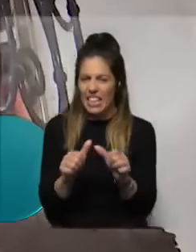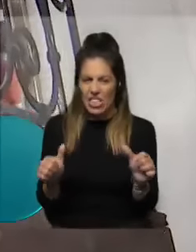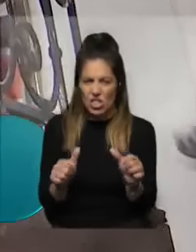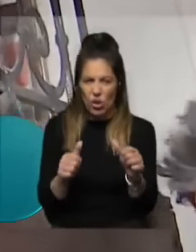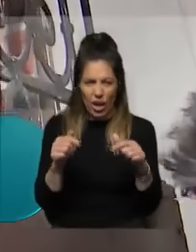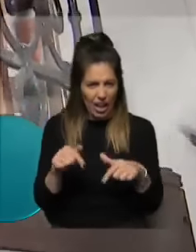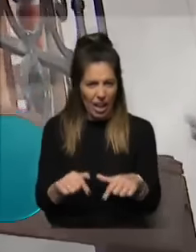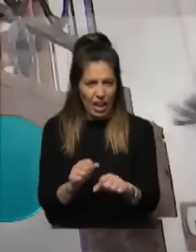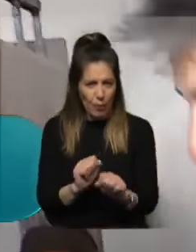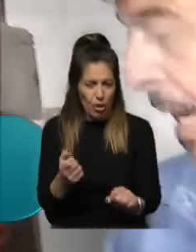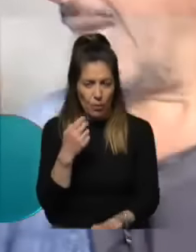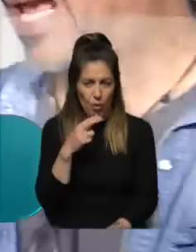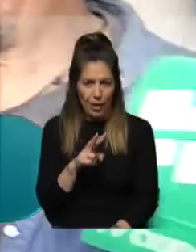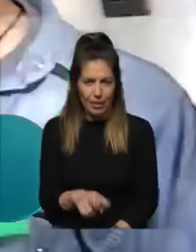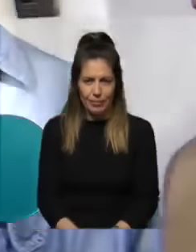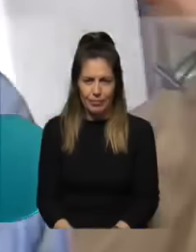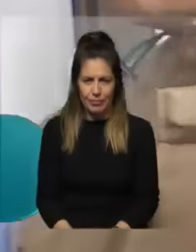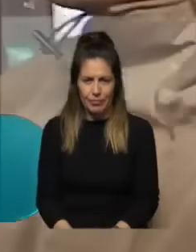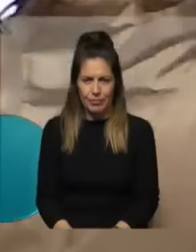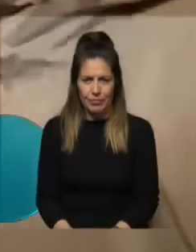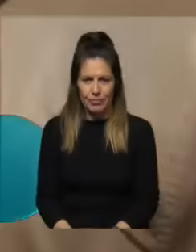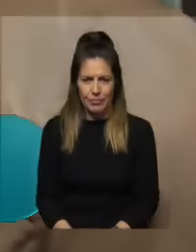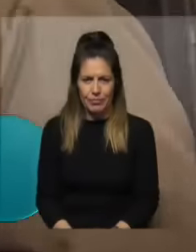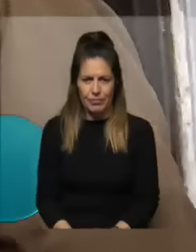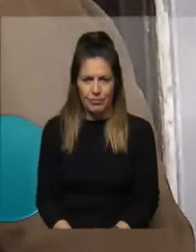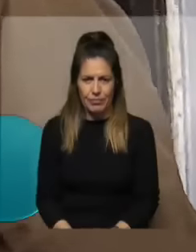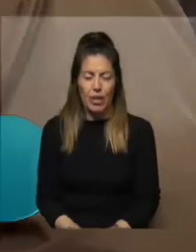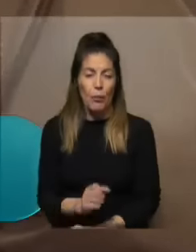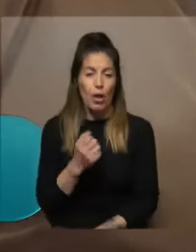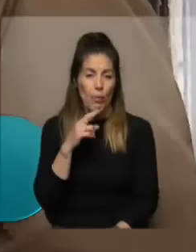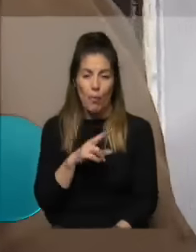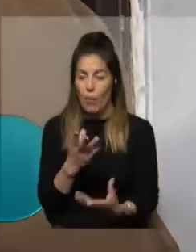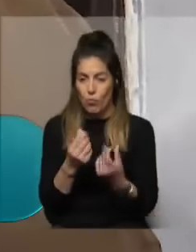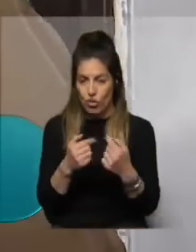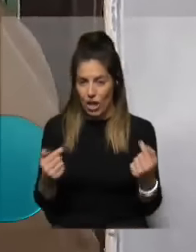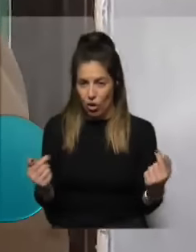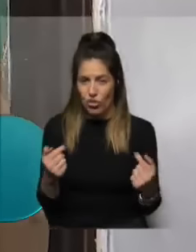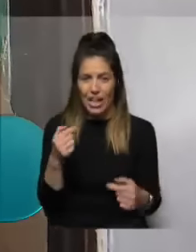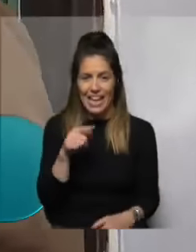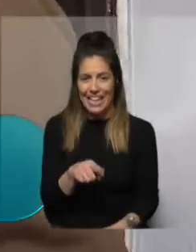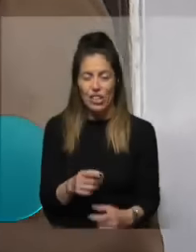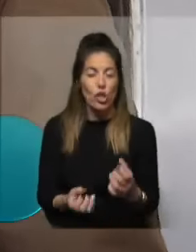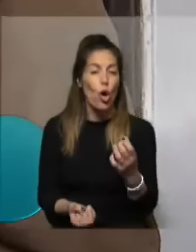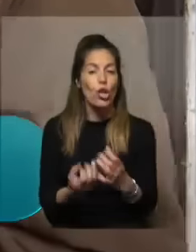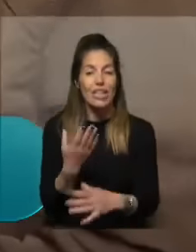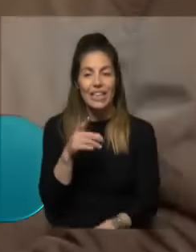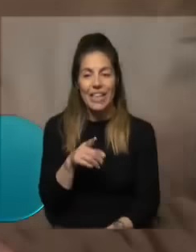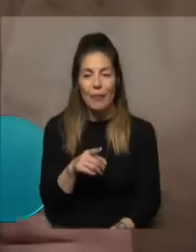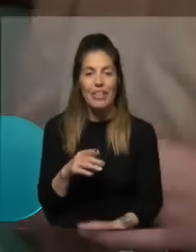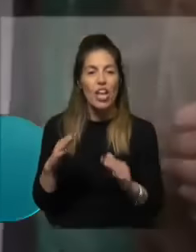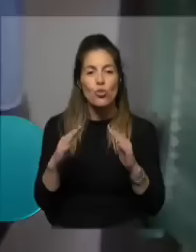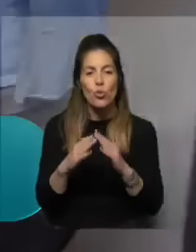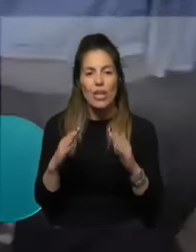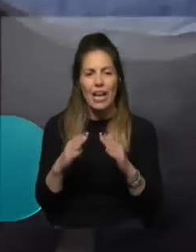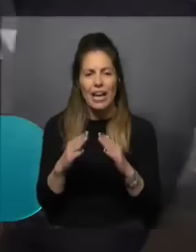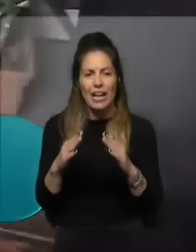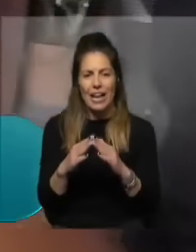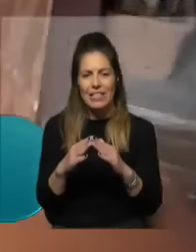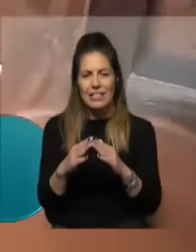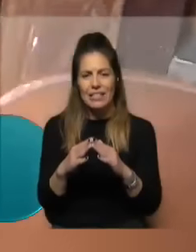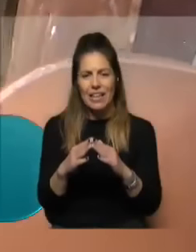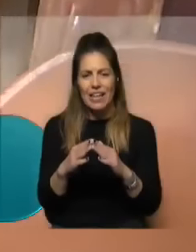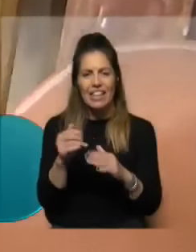acá? ¿Qué podemos ver? Bueno, cuéntenos, usted acá nos dirá. Acá podemos ver un montón de cosas, ¿no? Esto originalmente es una casa, bueno, es una